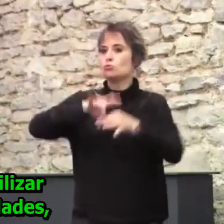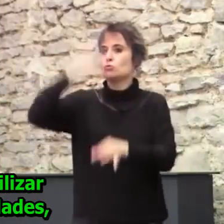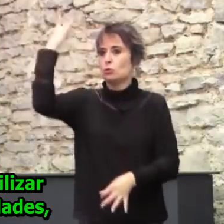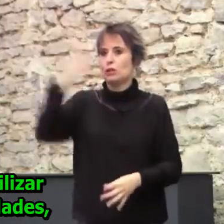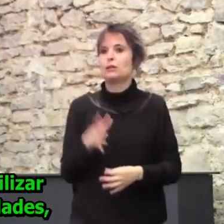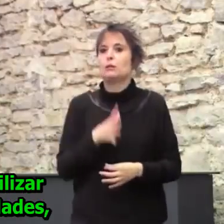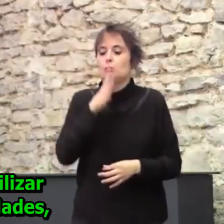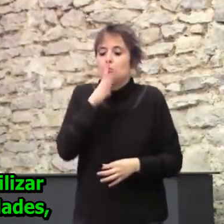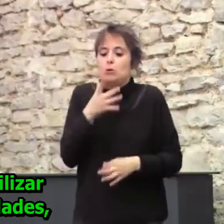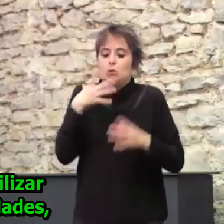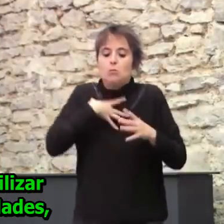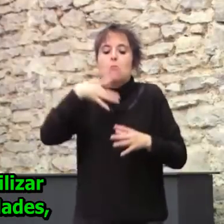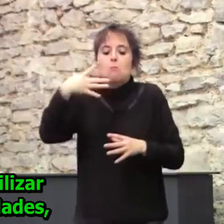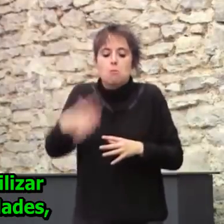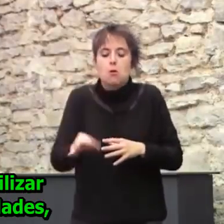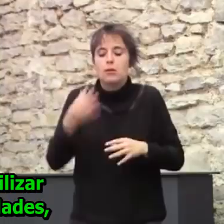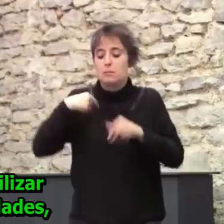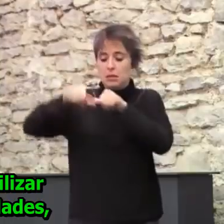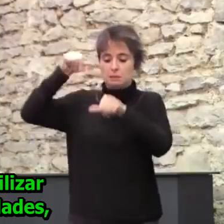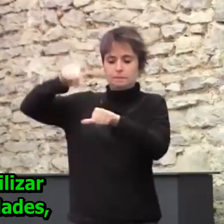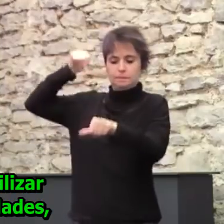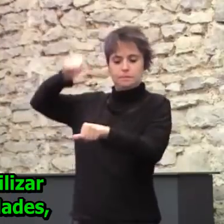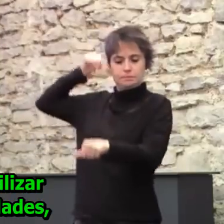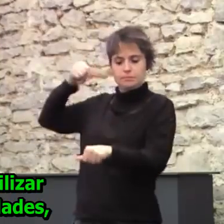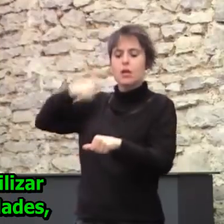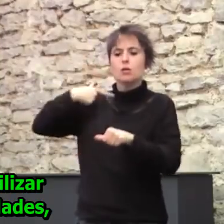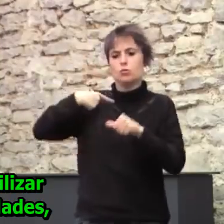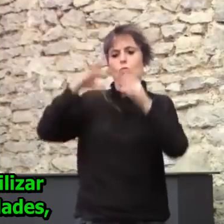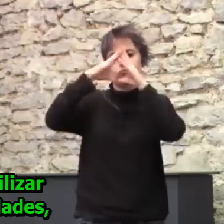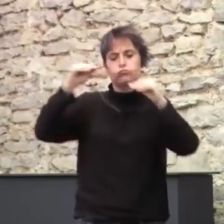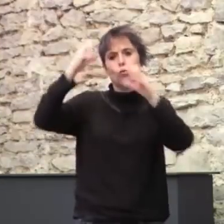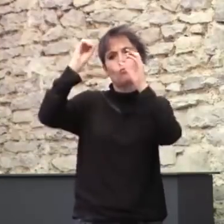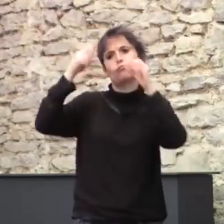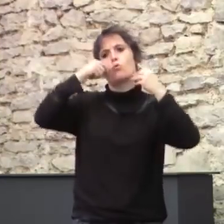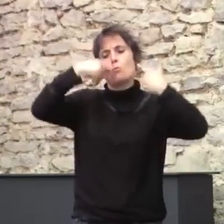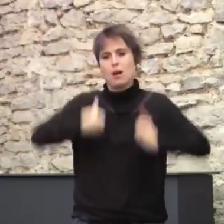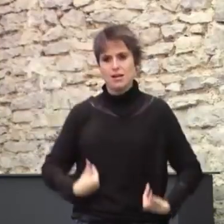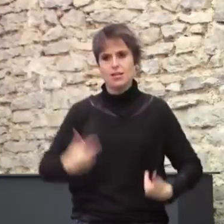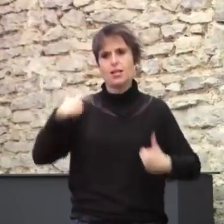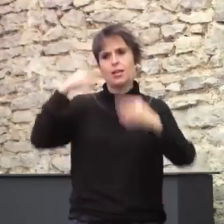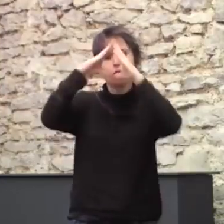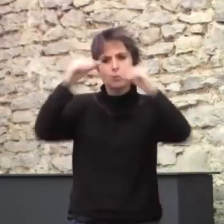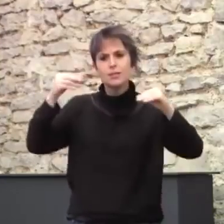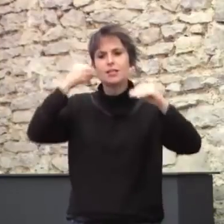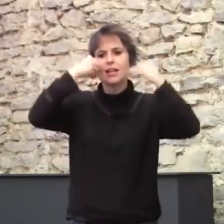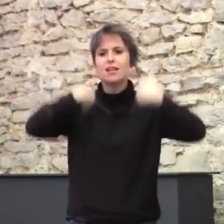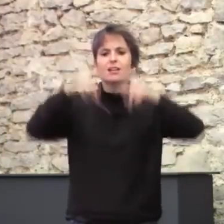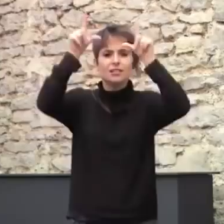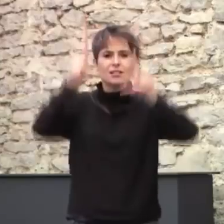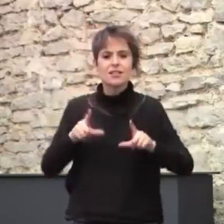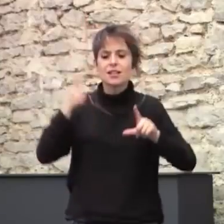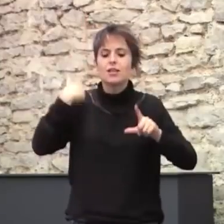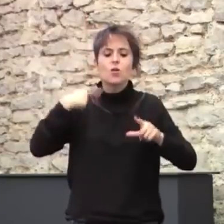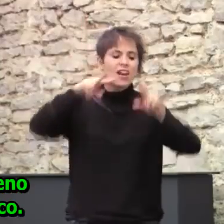poder utilizar mi bagaje como licenciada en Humanidades, que estudias un poco de todo pero no te